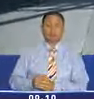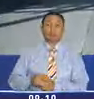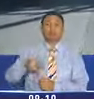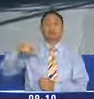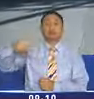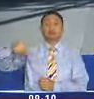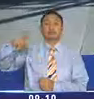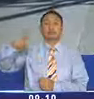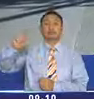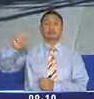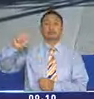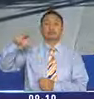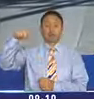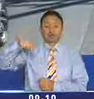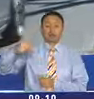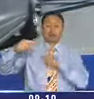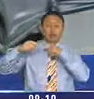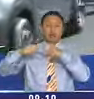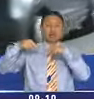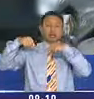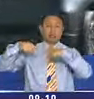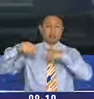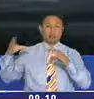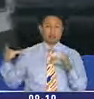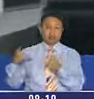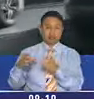el jefe del circuito Manuela Sáenz, para que